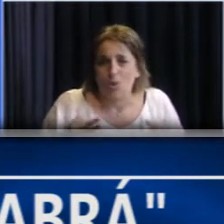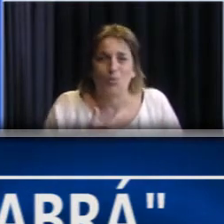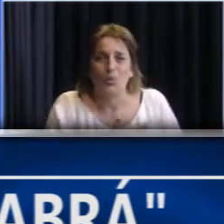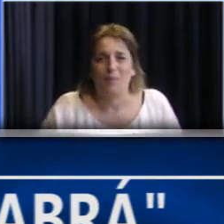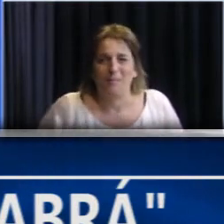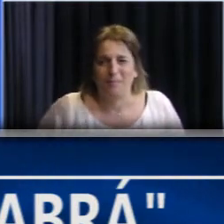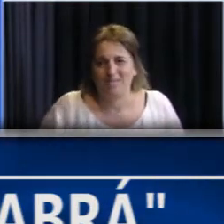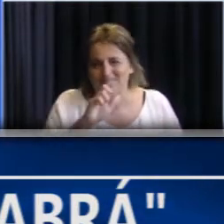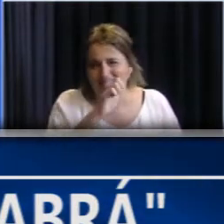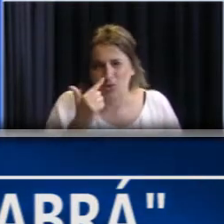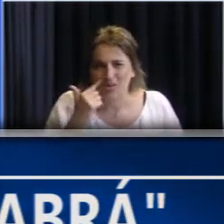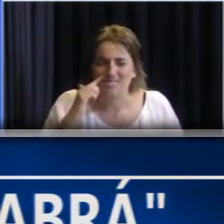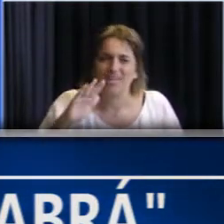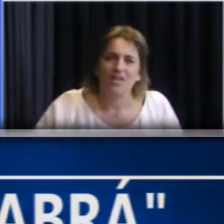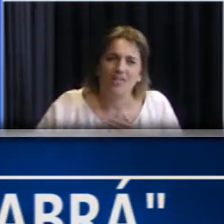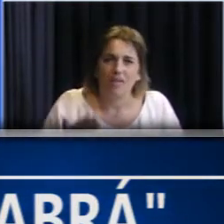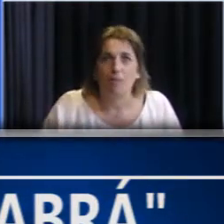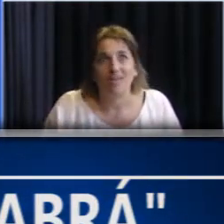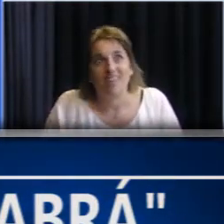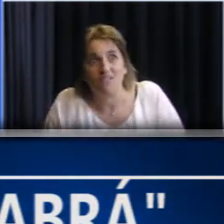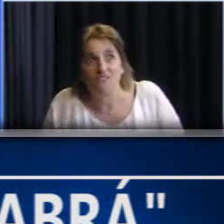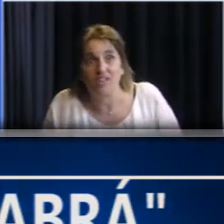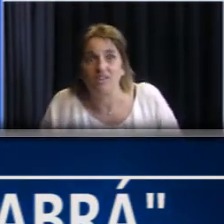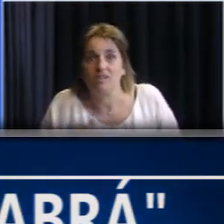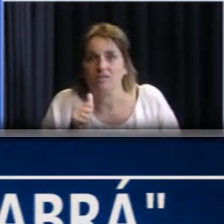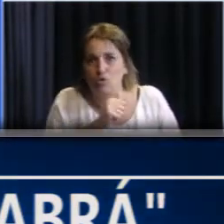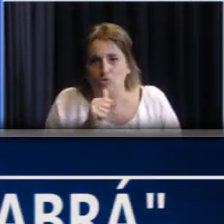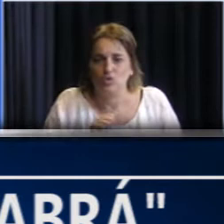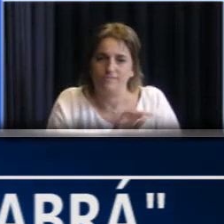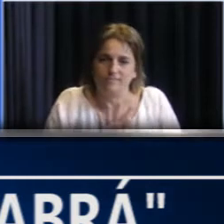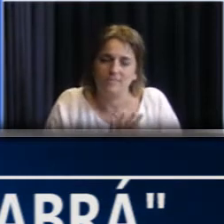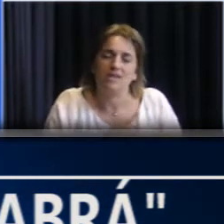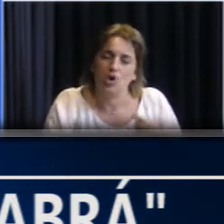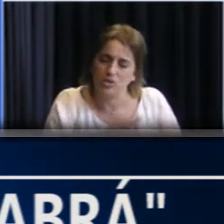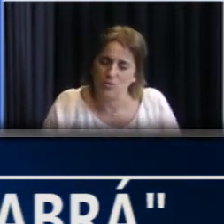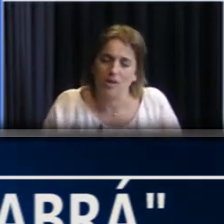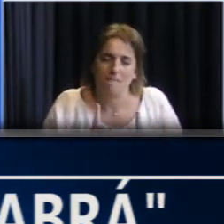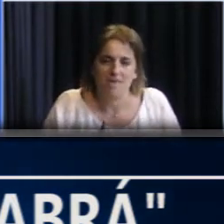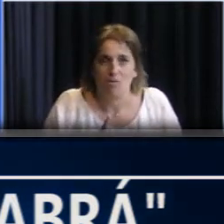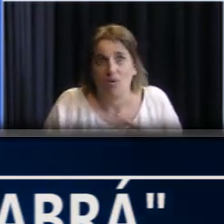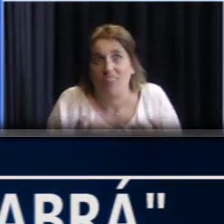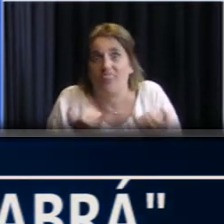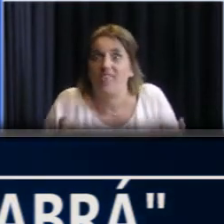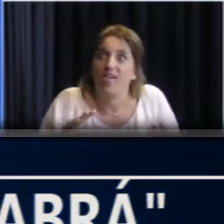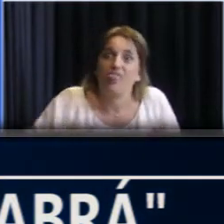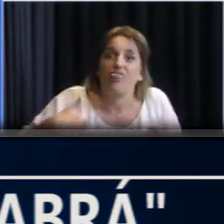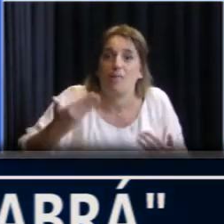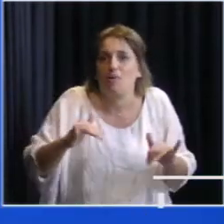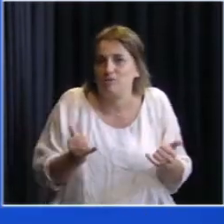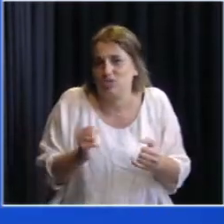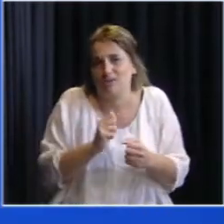un después de la tormenta va a salir el sol debemos mantener los motores de la economía prendidos eso con respecto al fondo